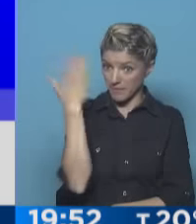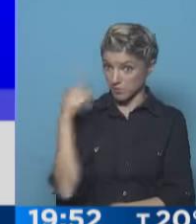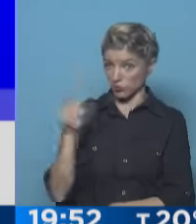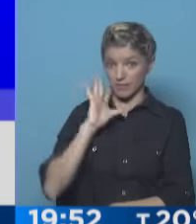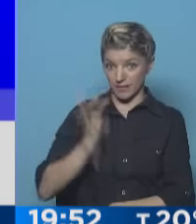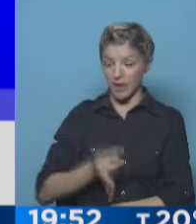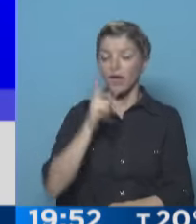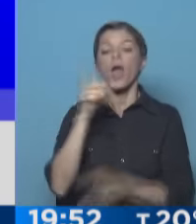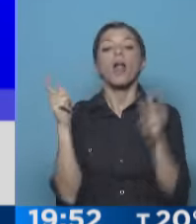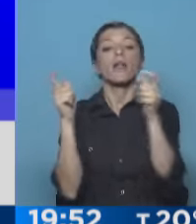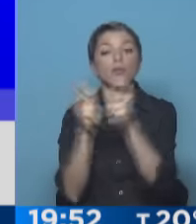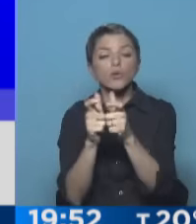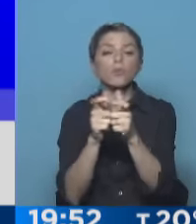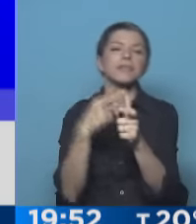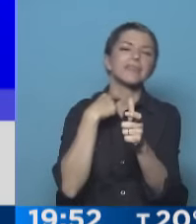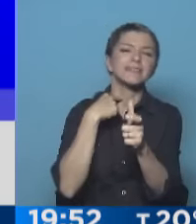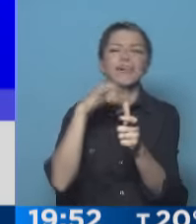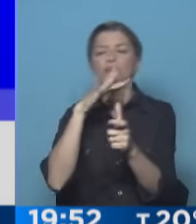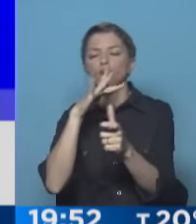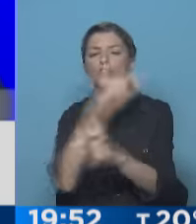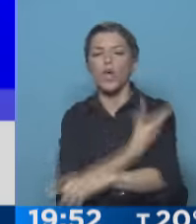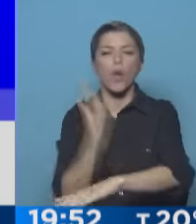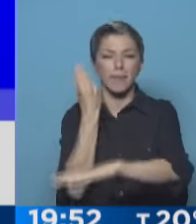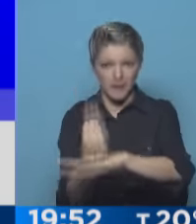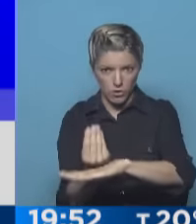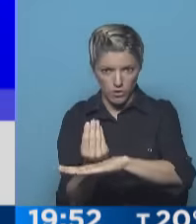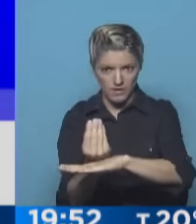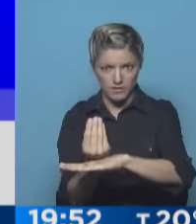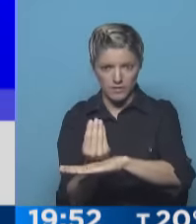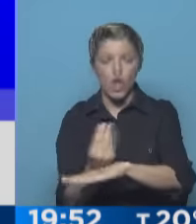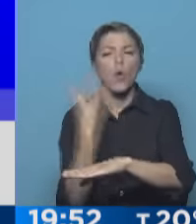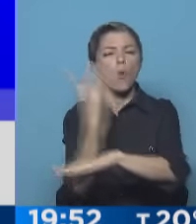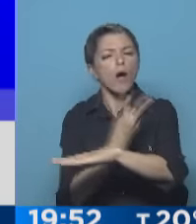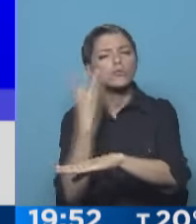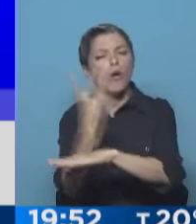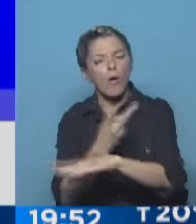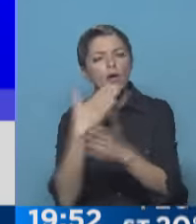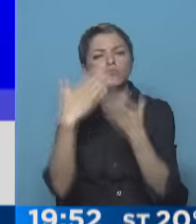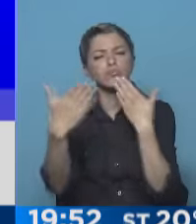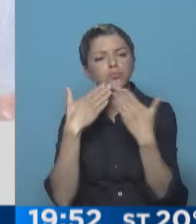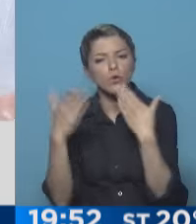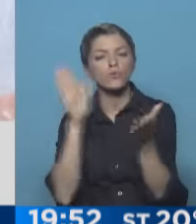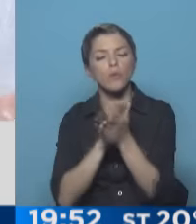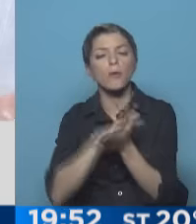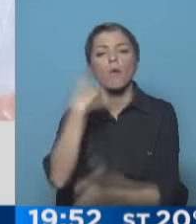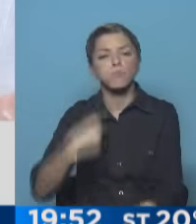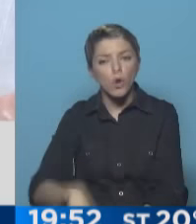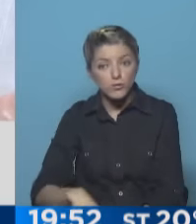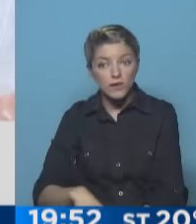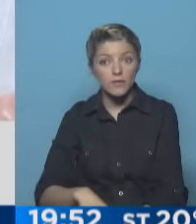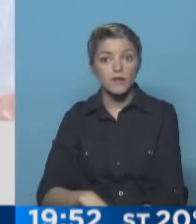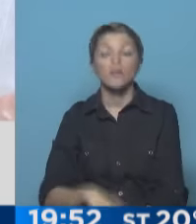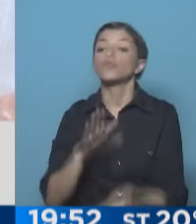en una reunión Donde había 13 14 gobernadores eh se habló mucho 4 horas Charlando sobre las cosas que desde